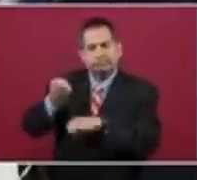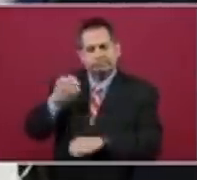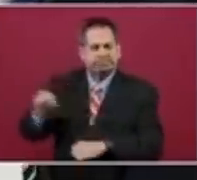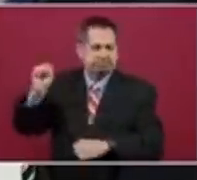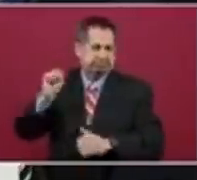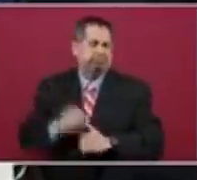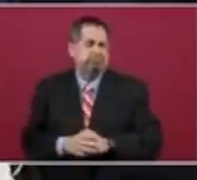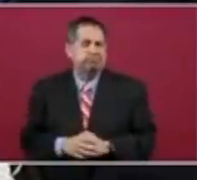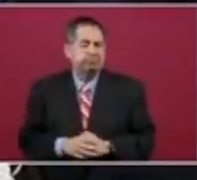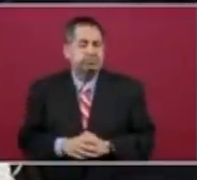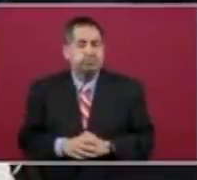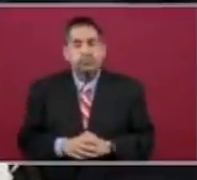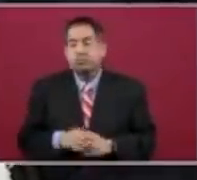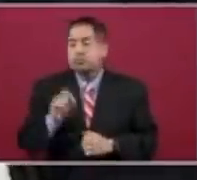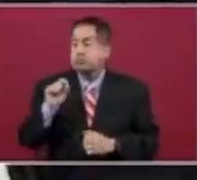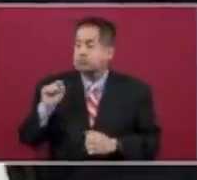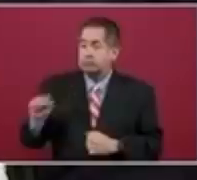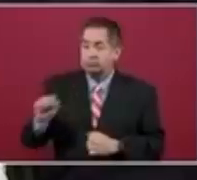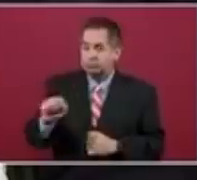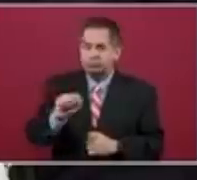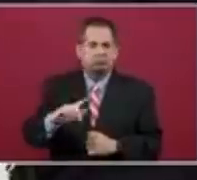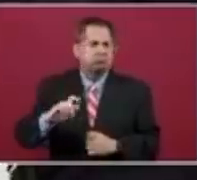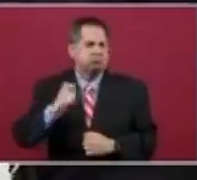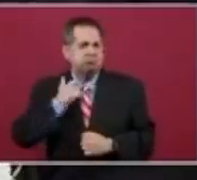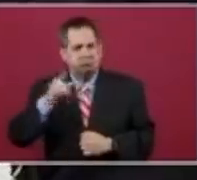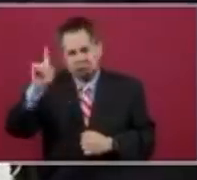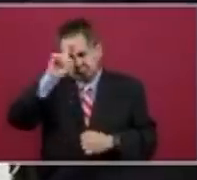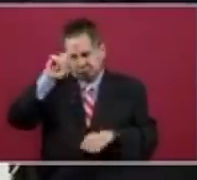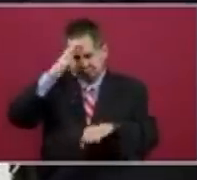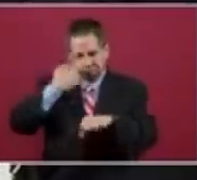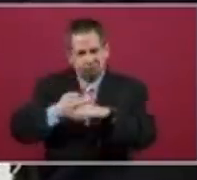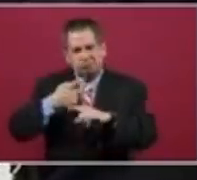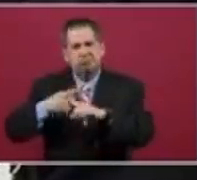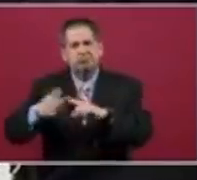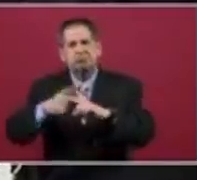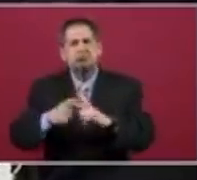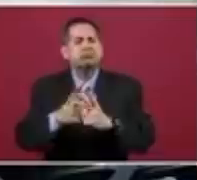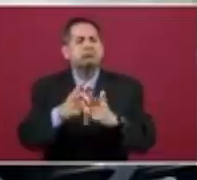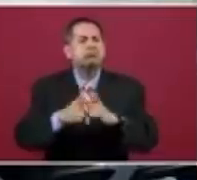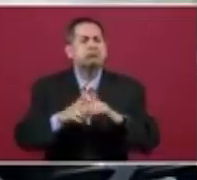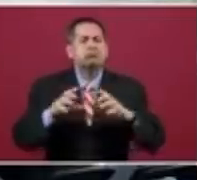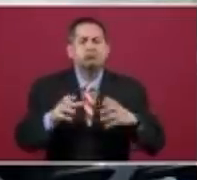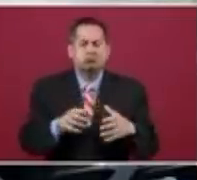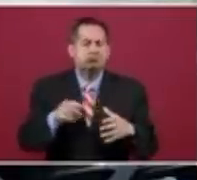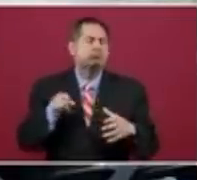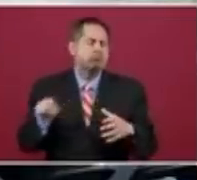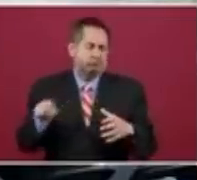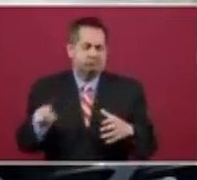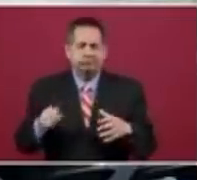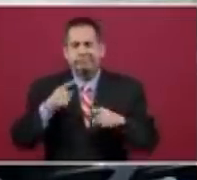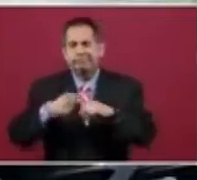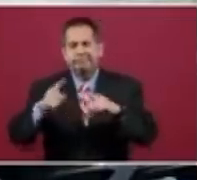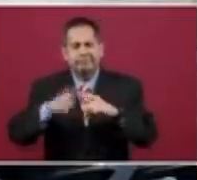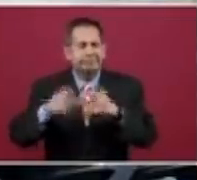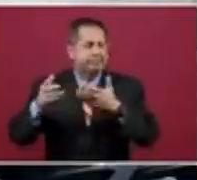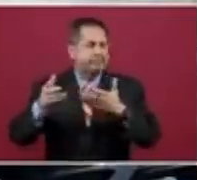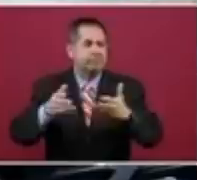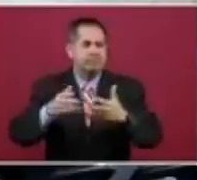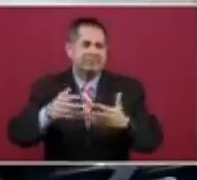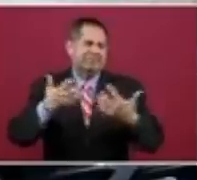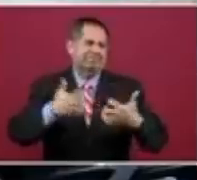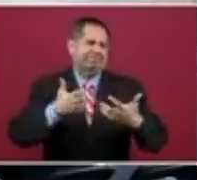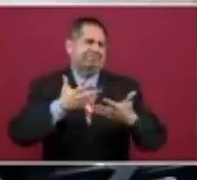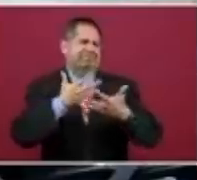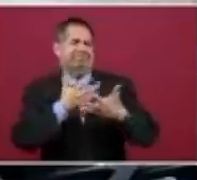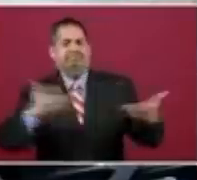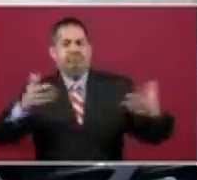de ellos han sido asesores de grupos que han estado puestos a diversos tipos de megaproyectos, estos